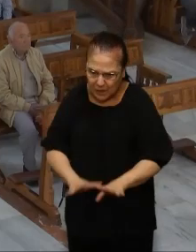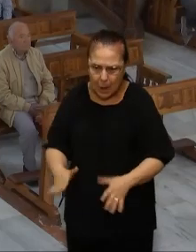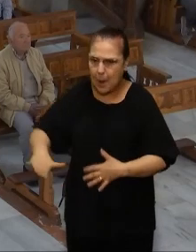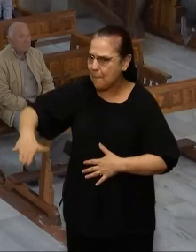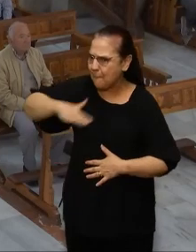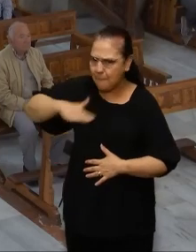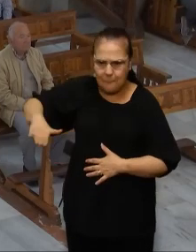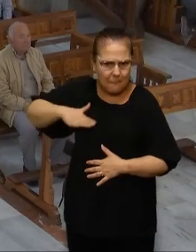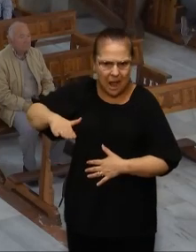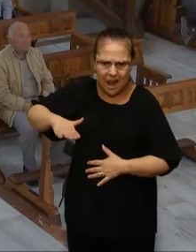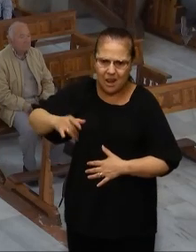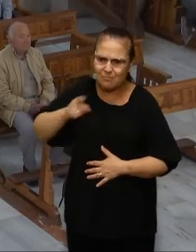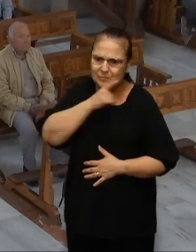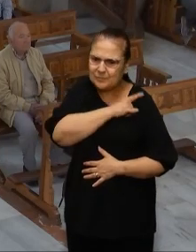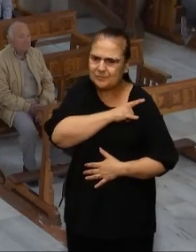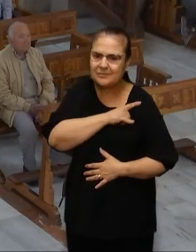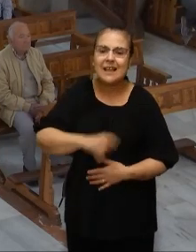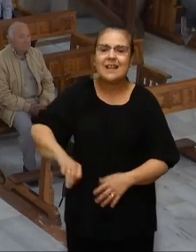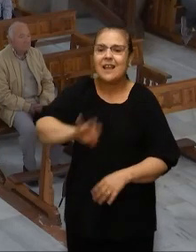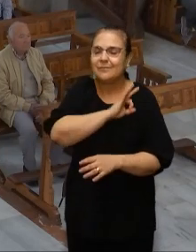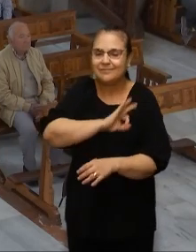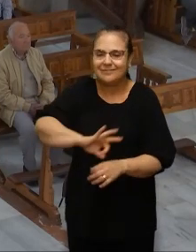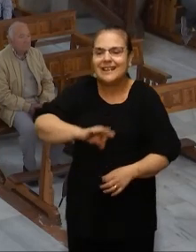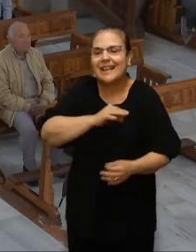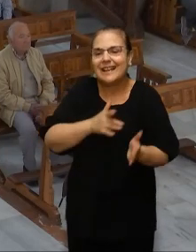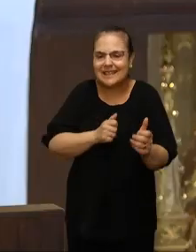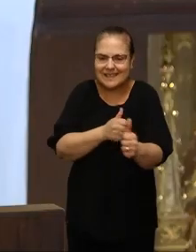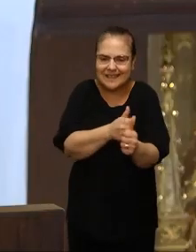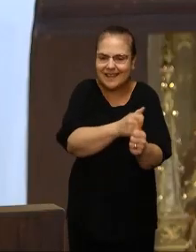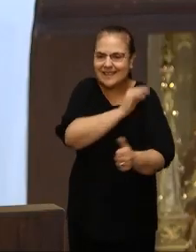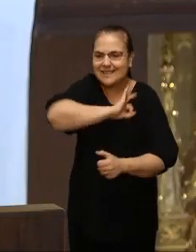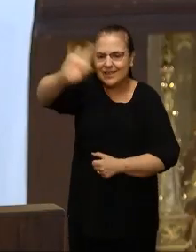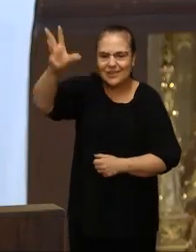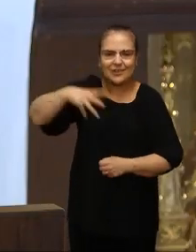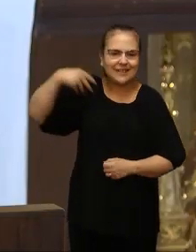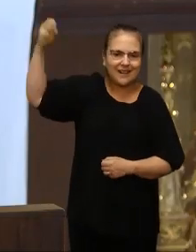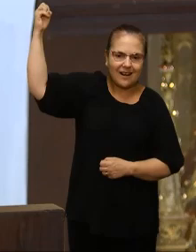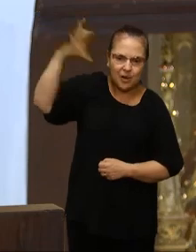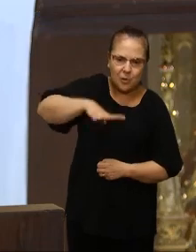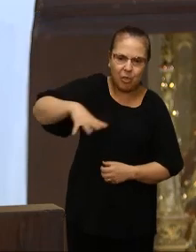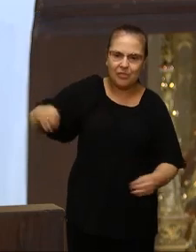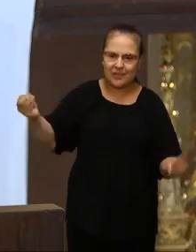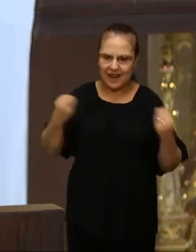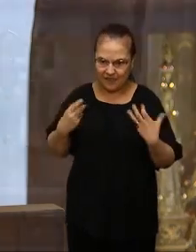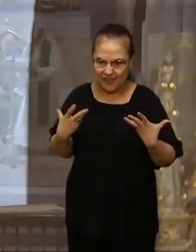El que te sigue, Señor, tendrá la luz de la vida.